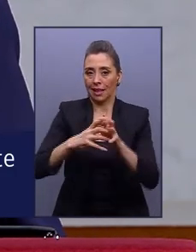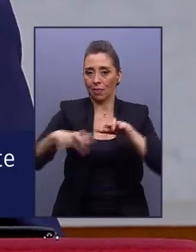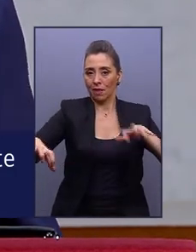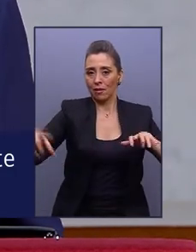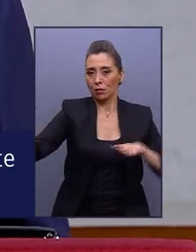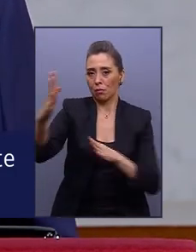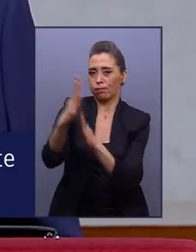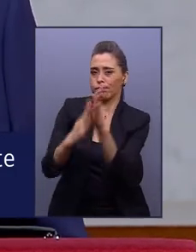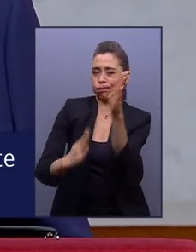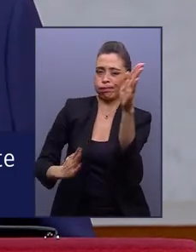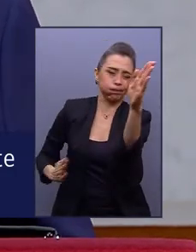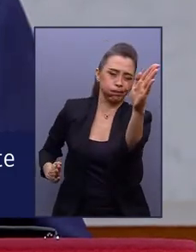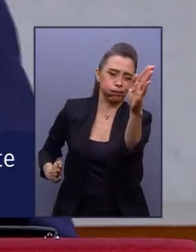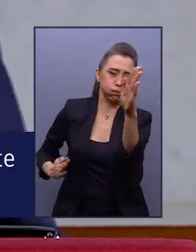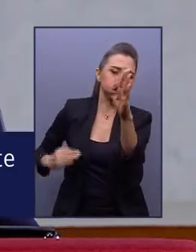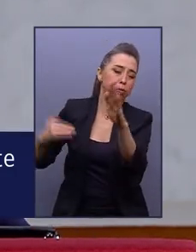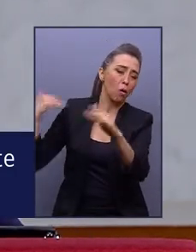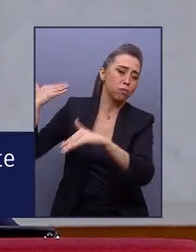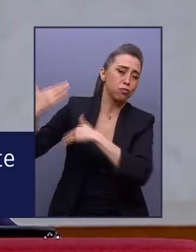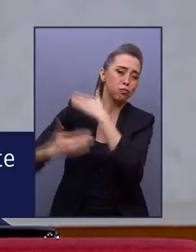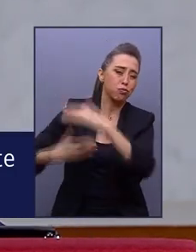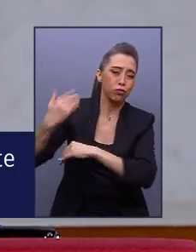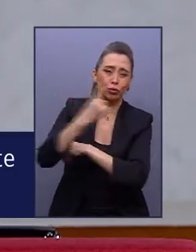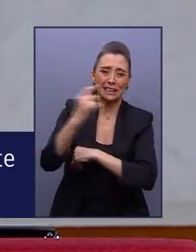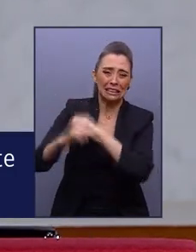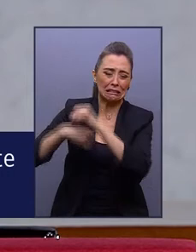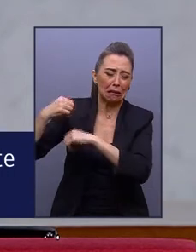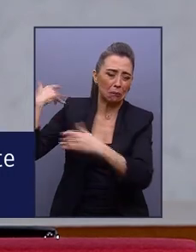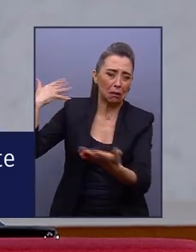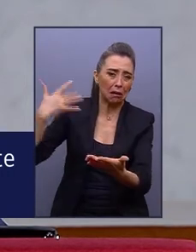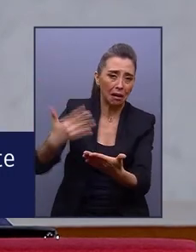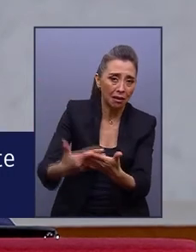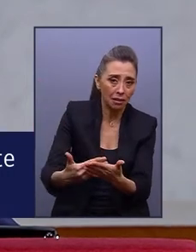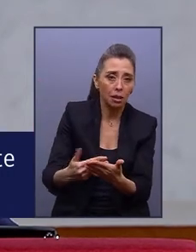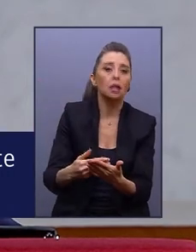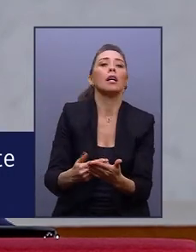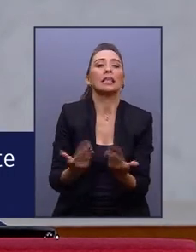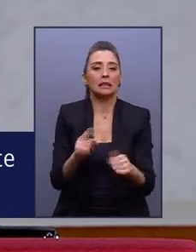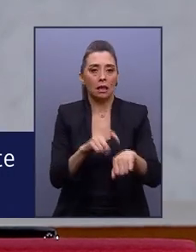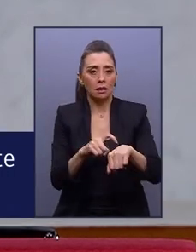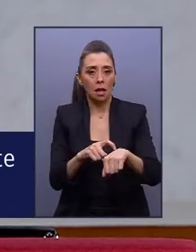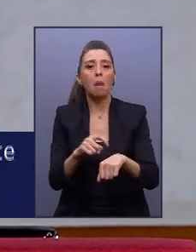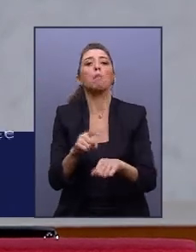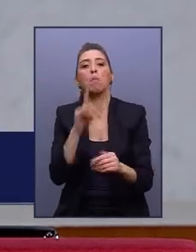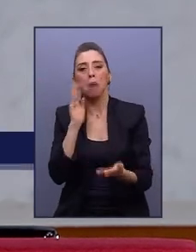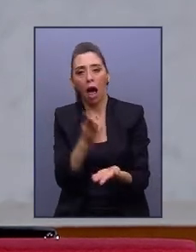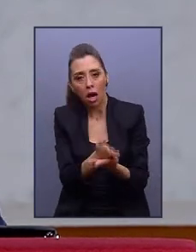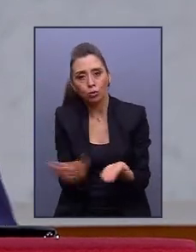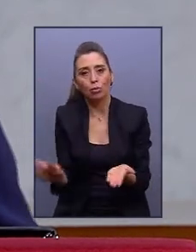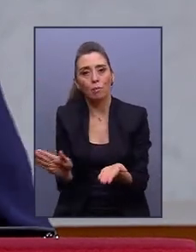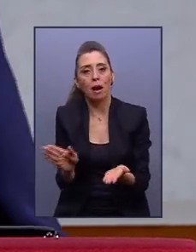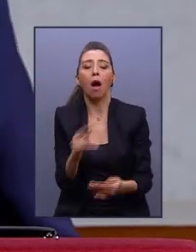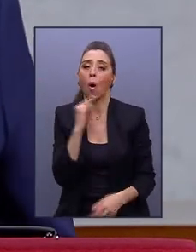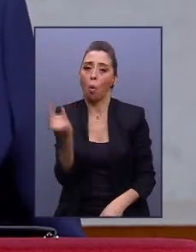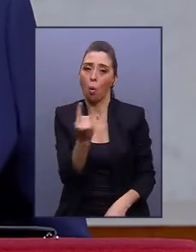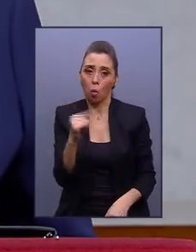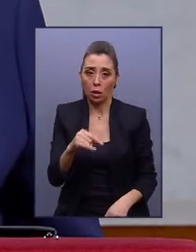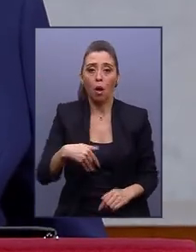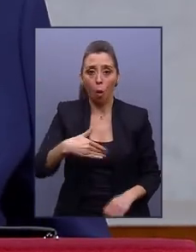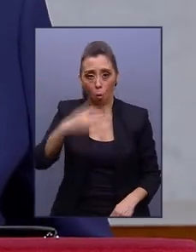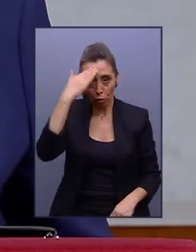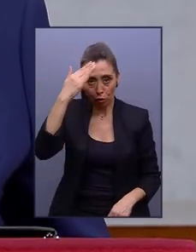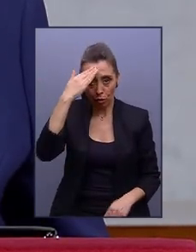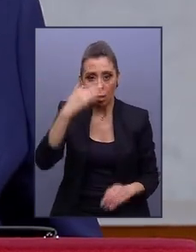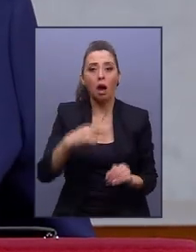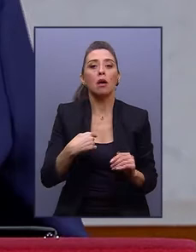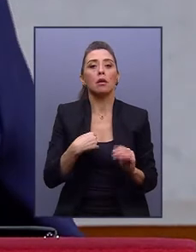rezago incubado por siglos requieren tiempo para ser superado, pero es urgente partir hoy. Por eso, en los próximos días presentaré